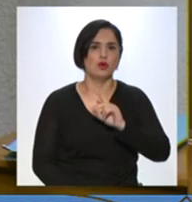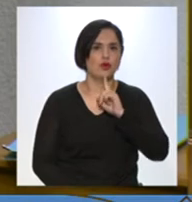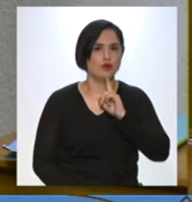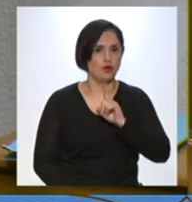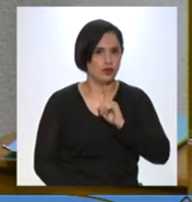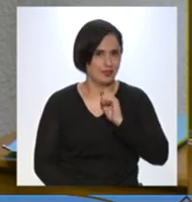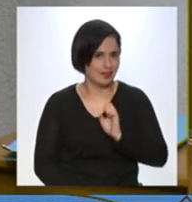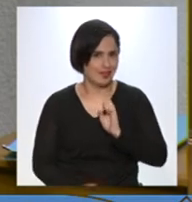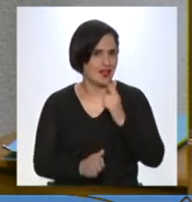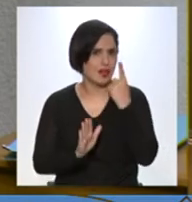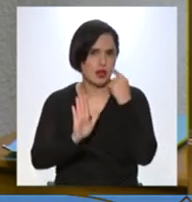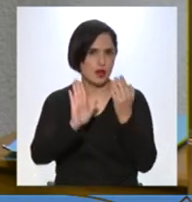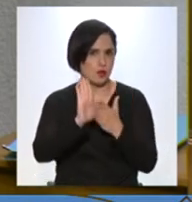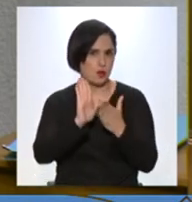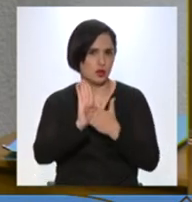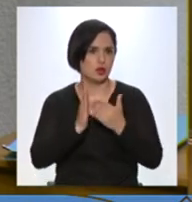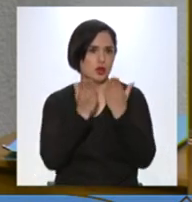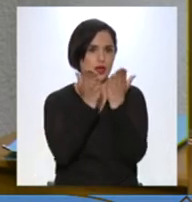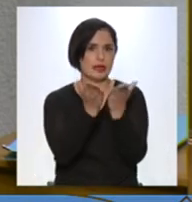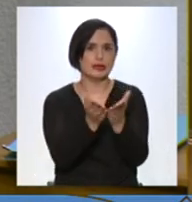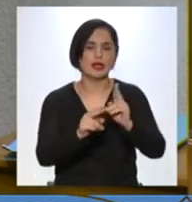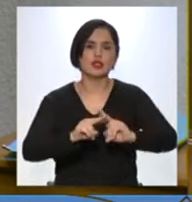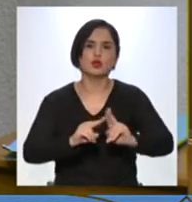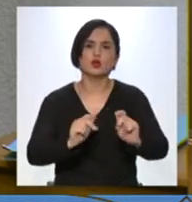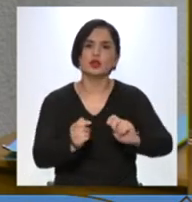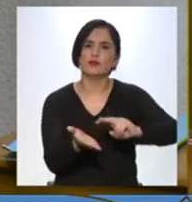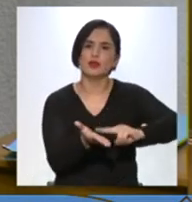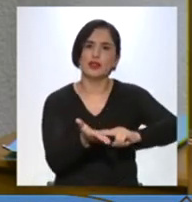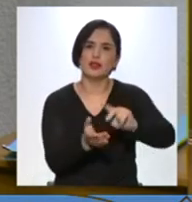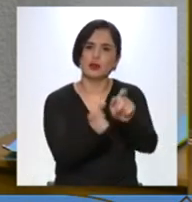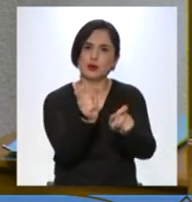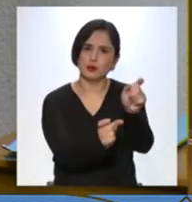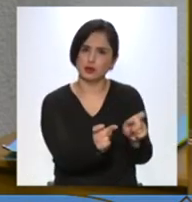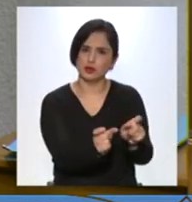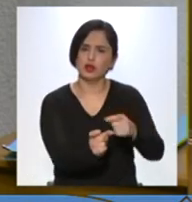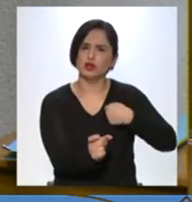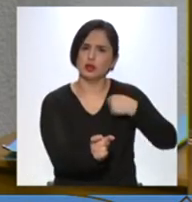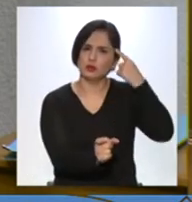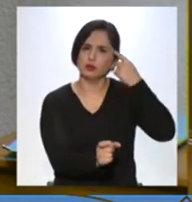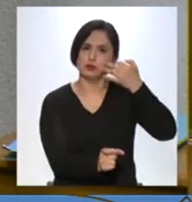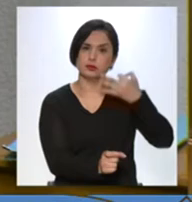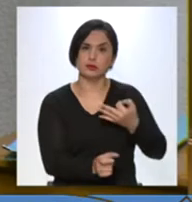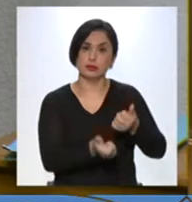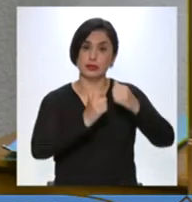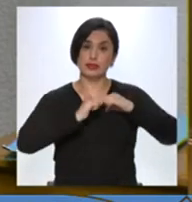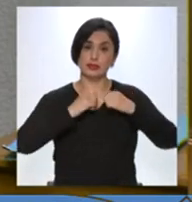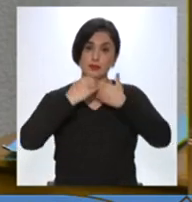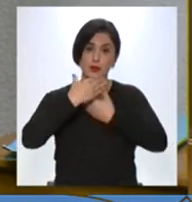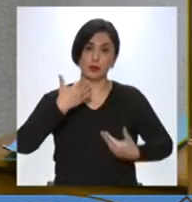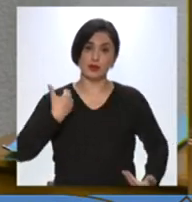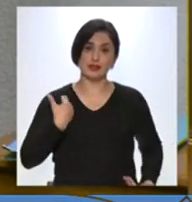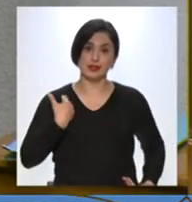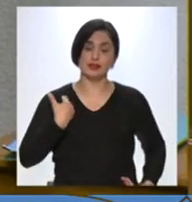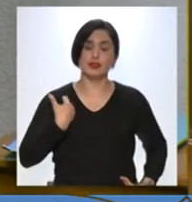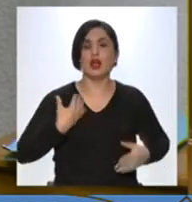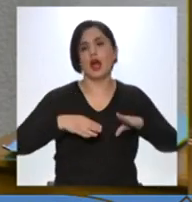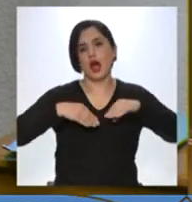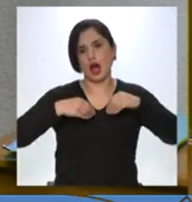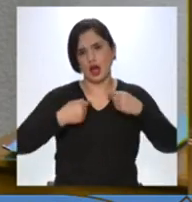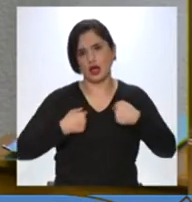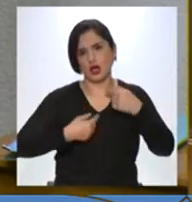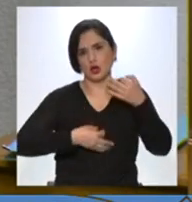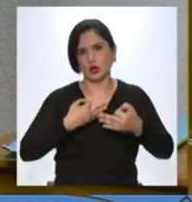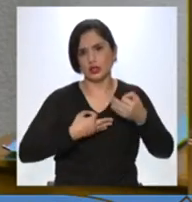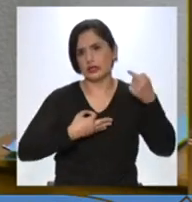rol ser capaz de articular soluciones reales para la población y estoy segura que el desafío presidencial que asume le hará justicia a su carrera